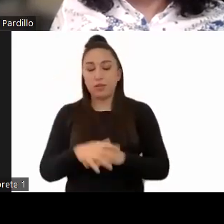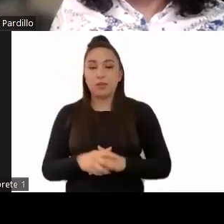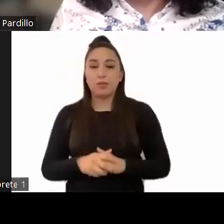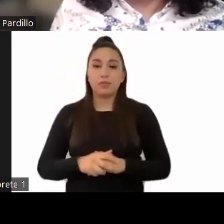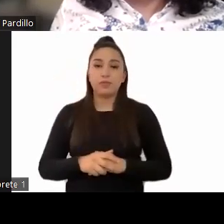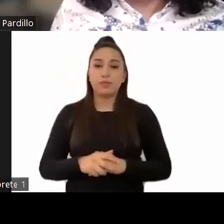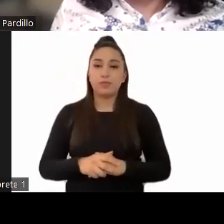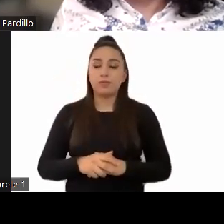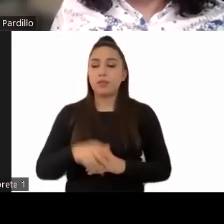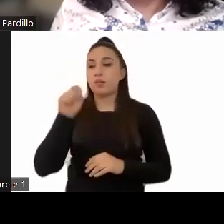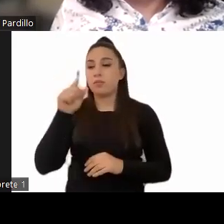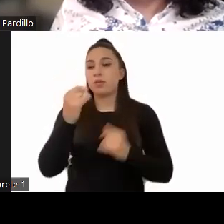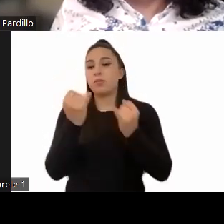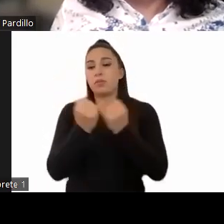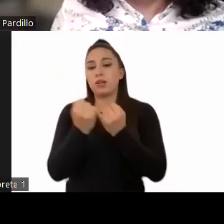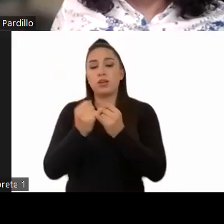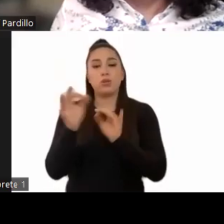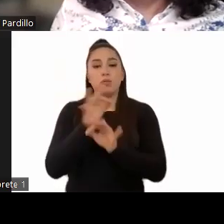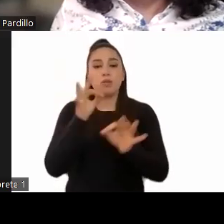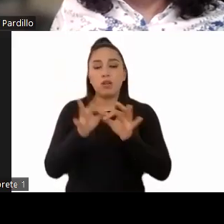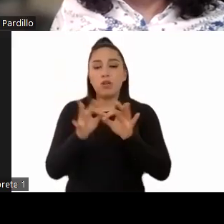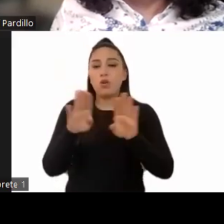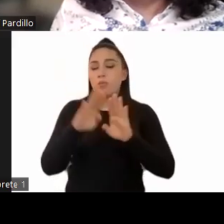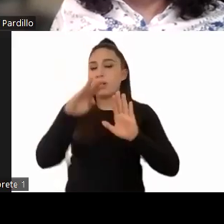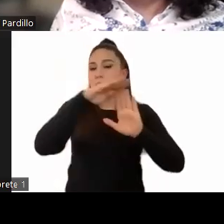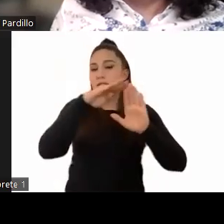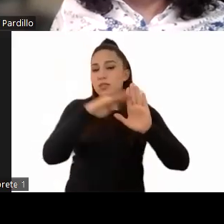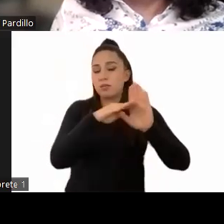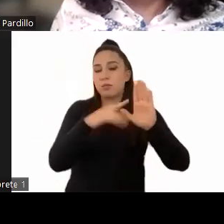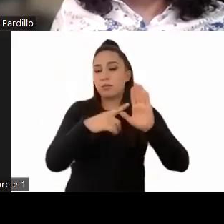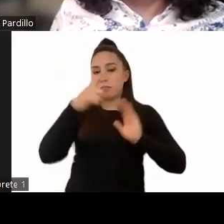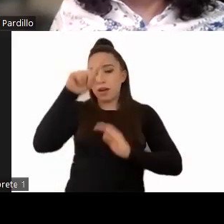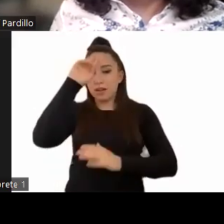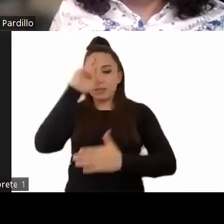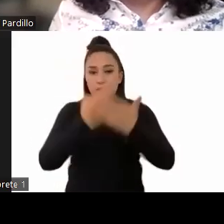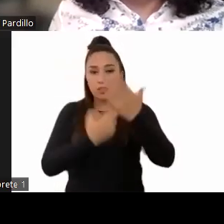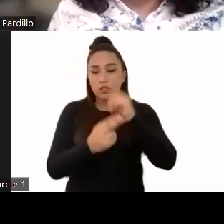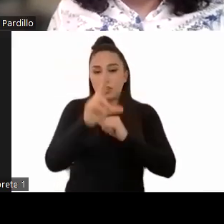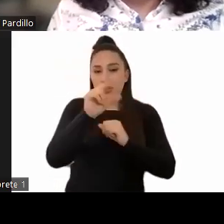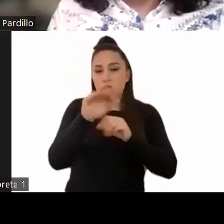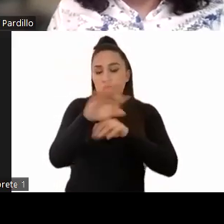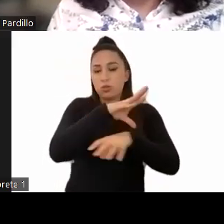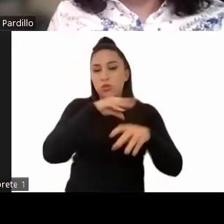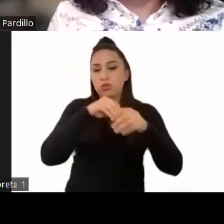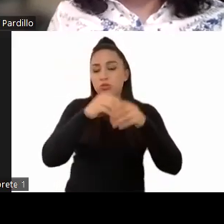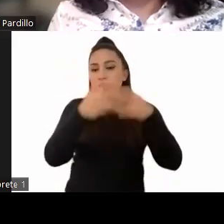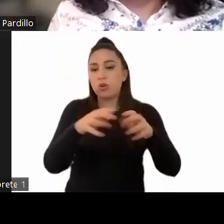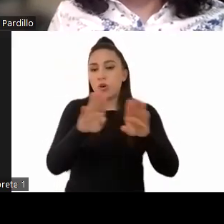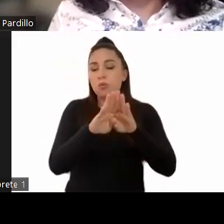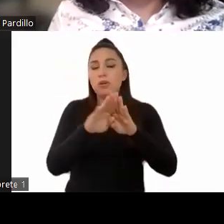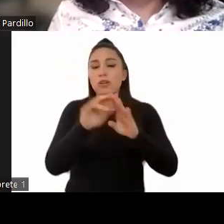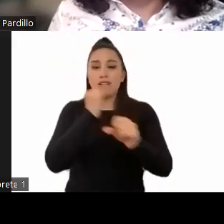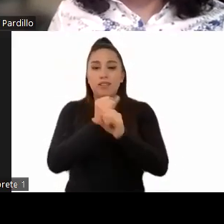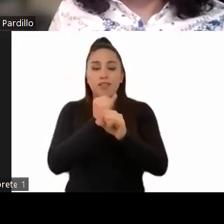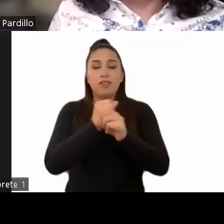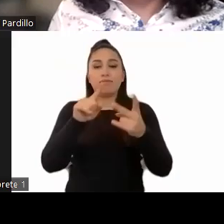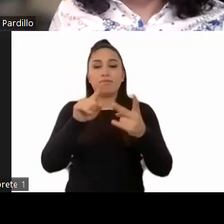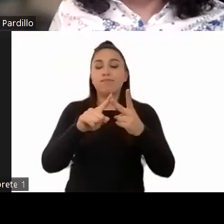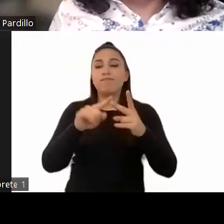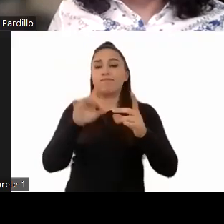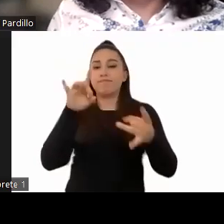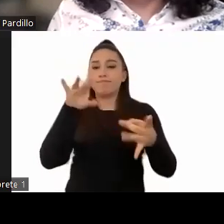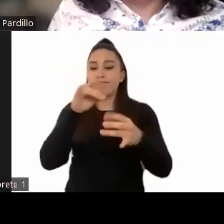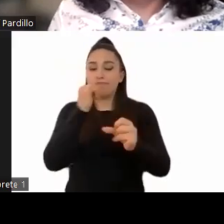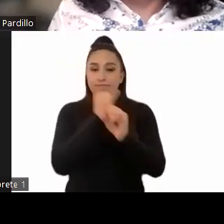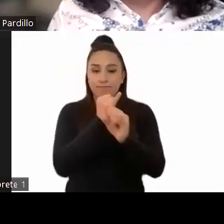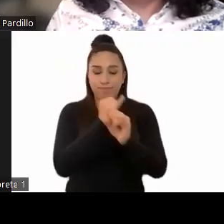principio de inviolabilidad de las comunicaciones, resulta sensible en este punto que la iniciativa prevea que la Secretaría